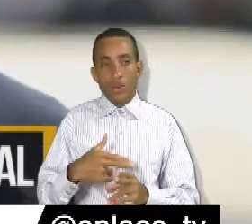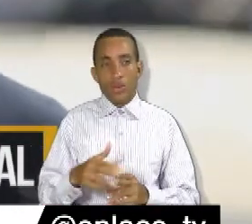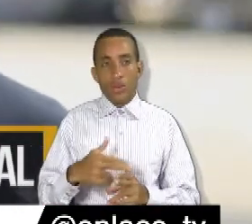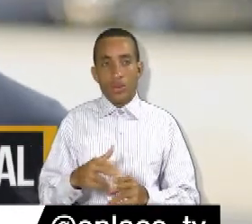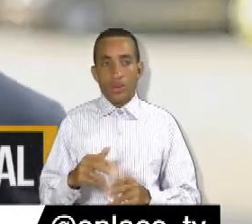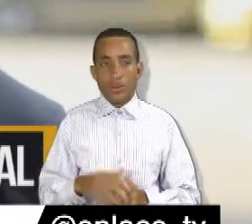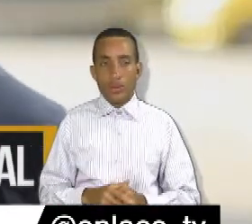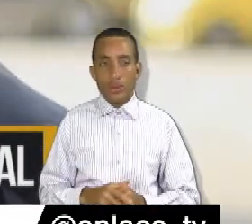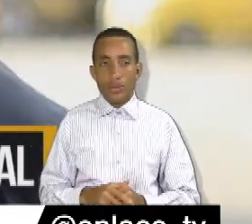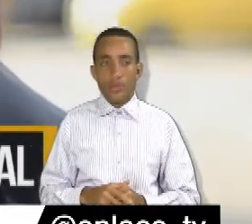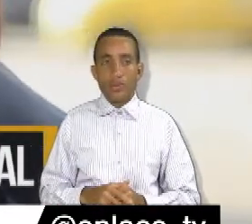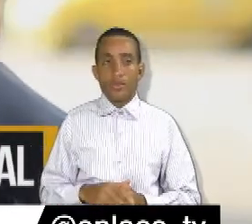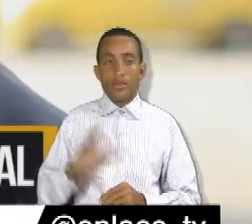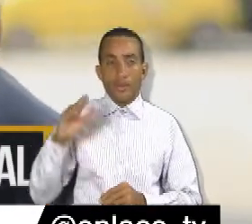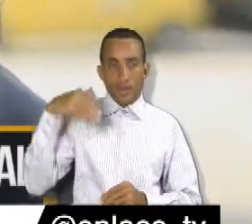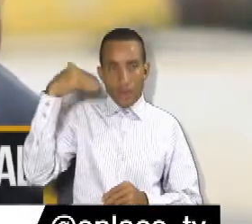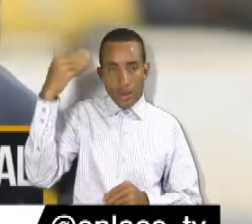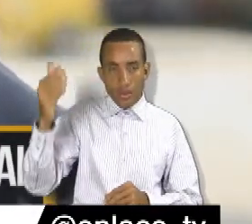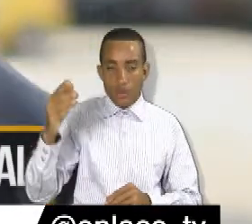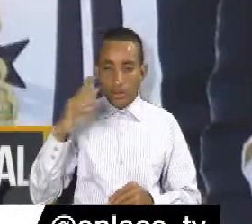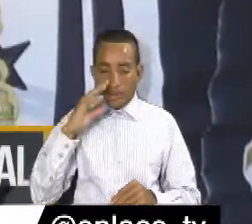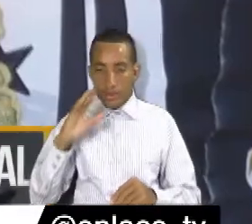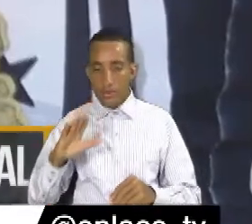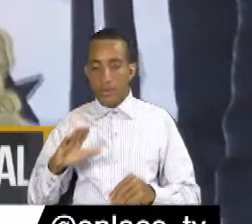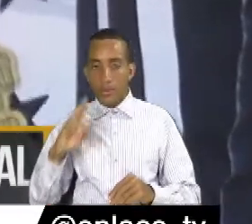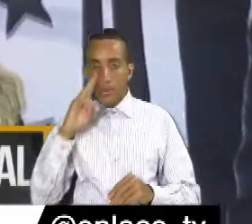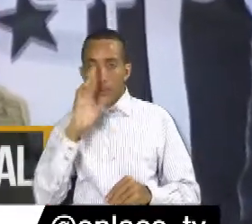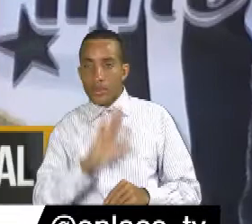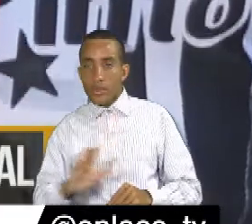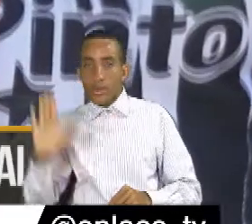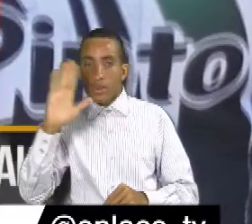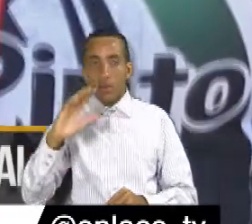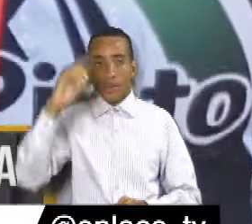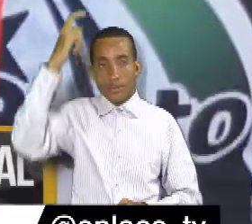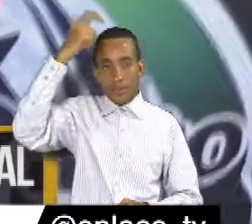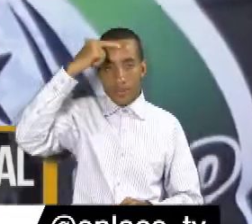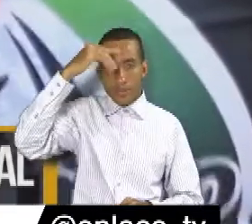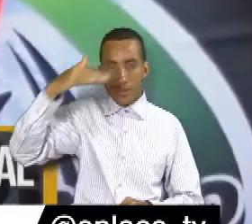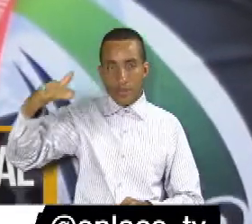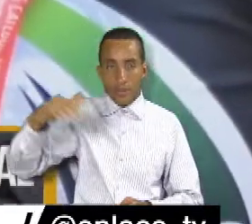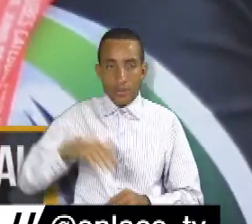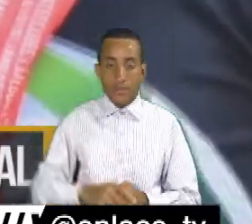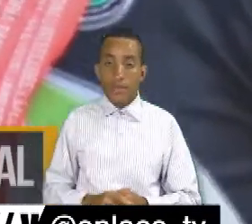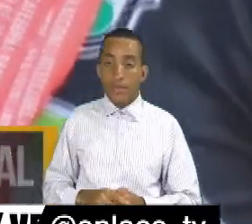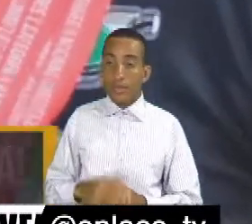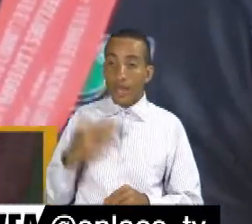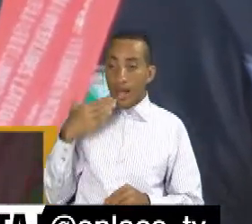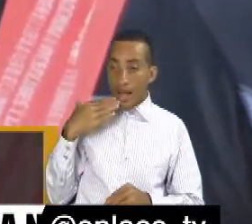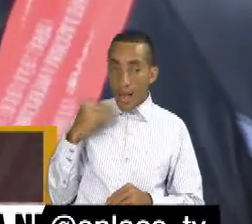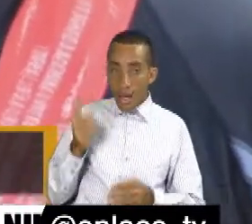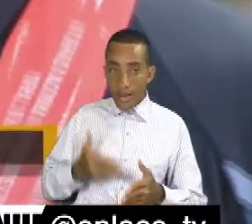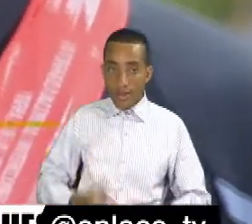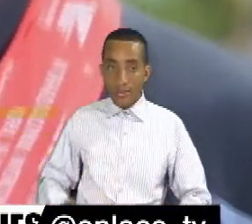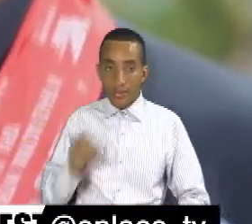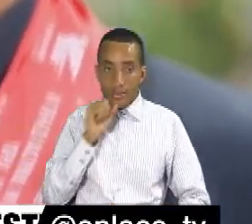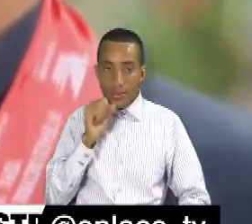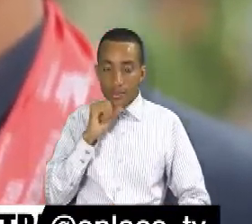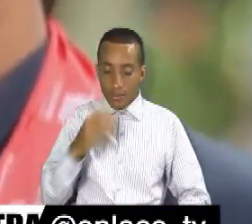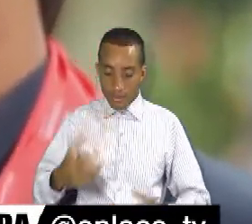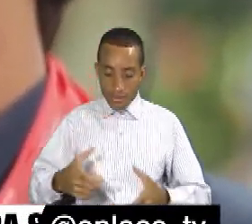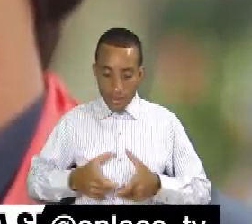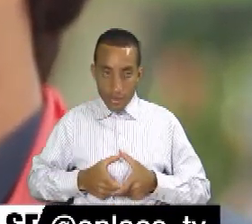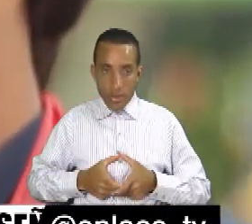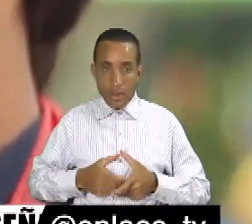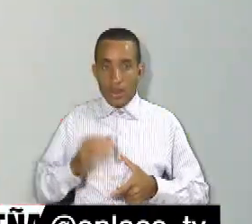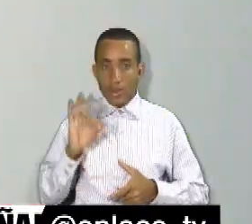muy pronto y después para un nacional en Cartagena. En el campeonato donde esta barranqueña ganó sus 3 medallas, participaron más de 100 niñas.